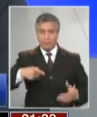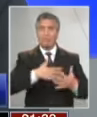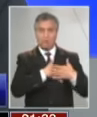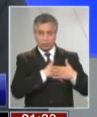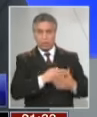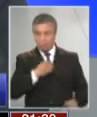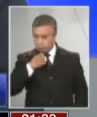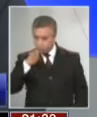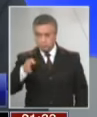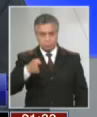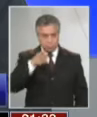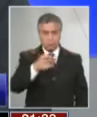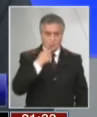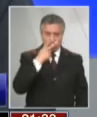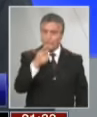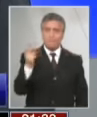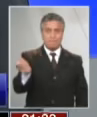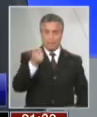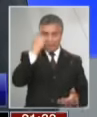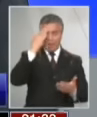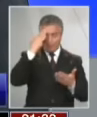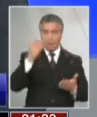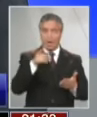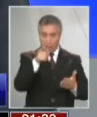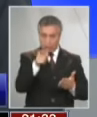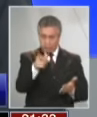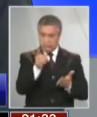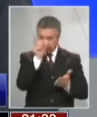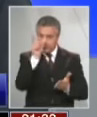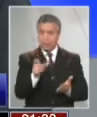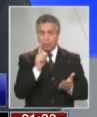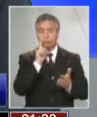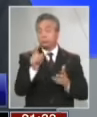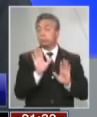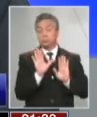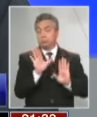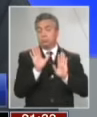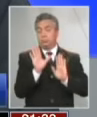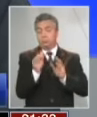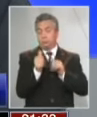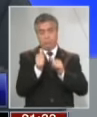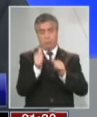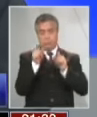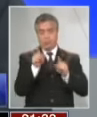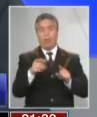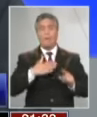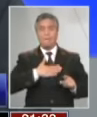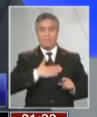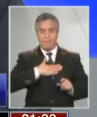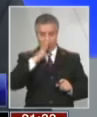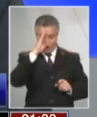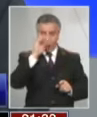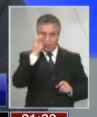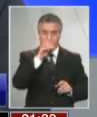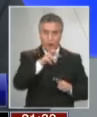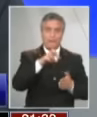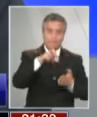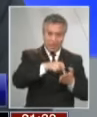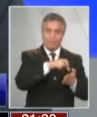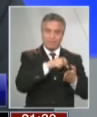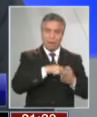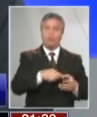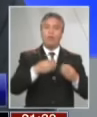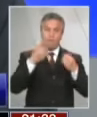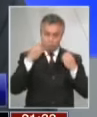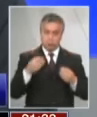Bachelet, el primer día, bueno, él tendrá que ver, que responder. Yo creo que en eso, mi opinión es que los parlamentarios siempre es